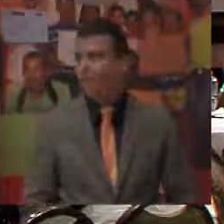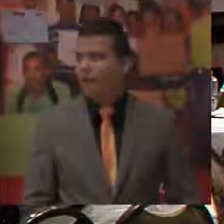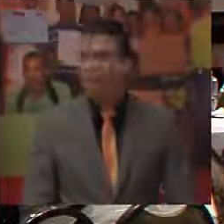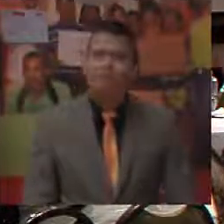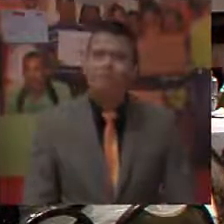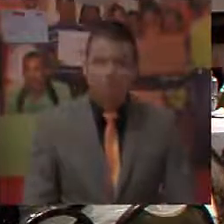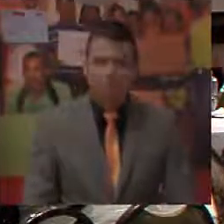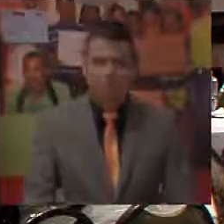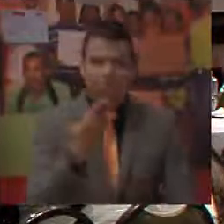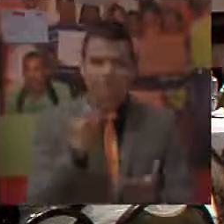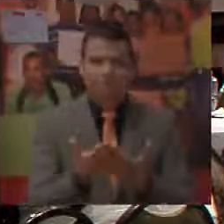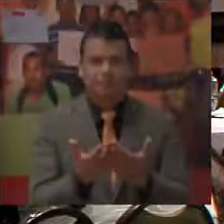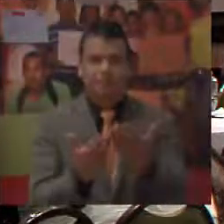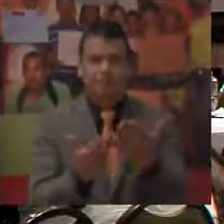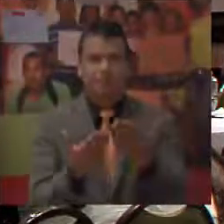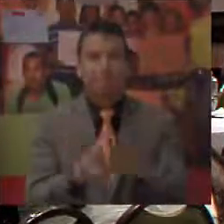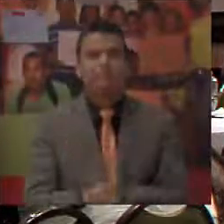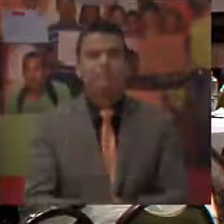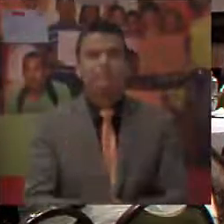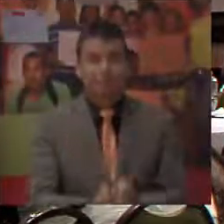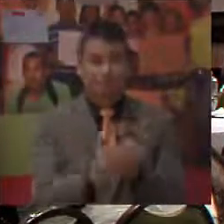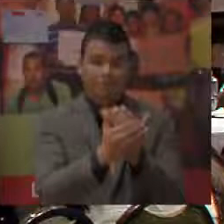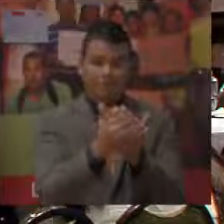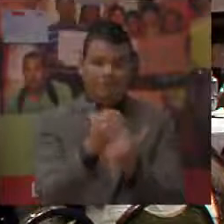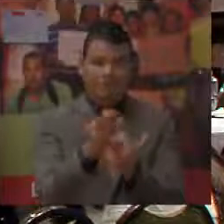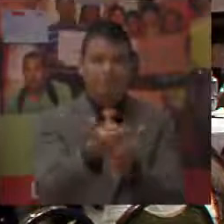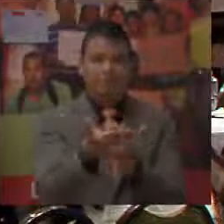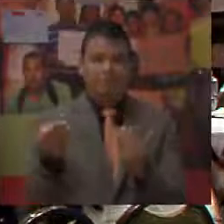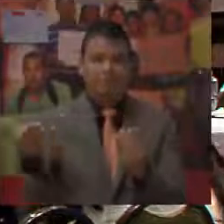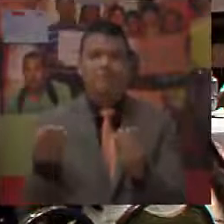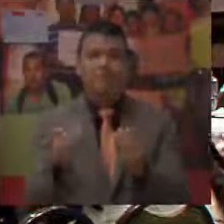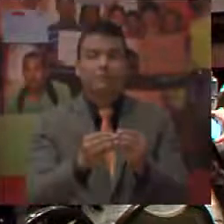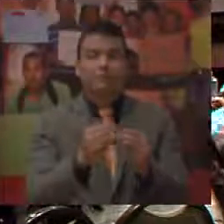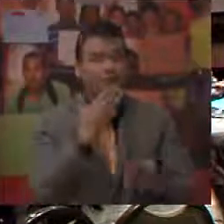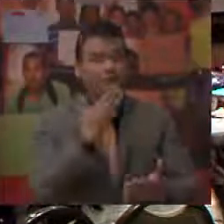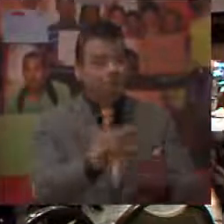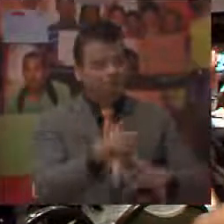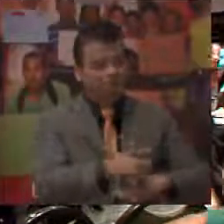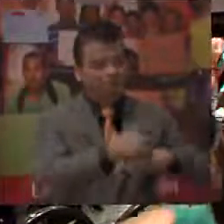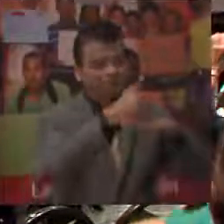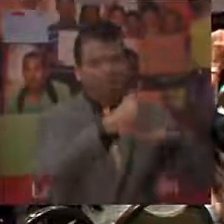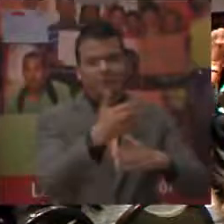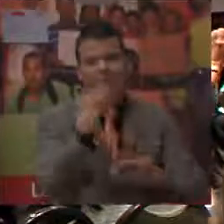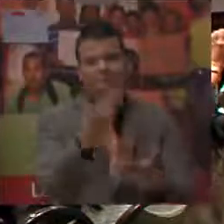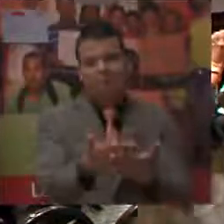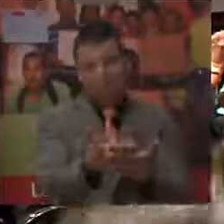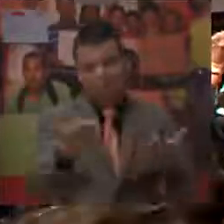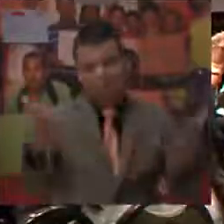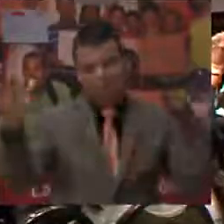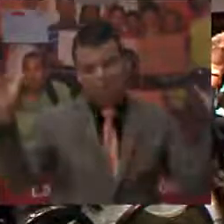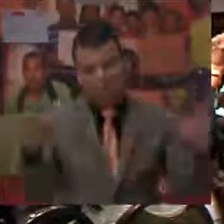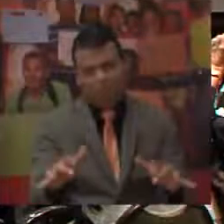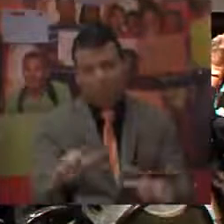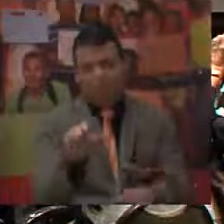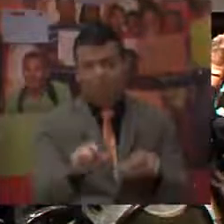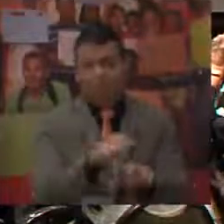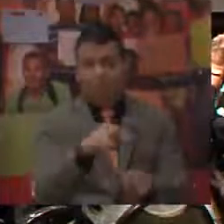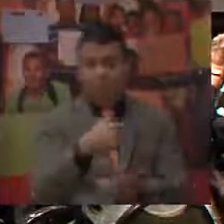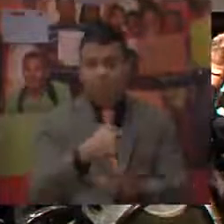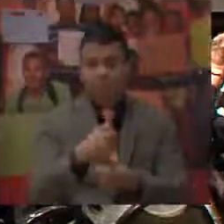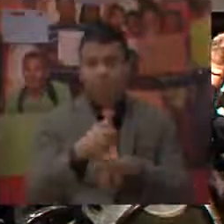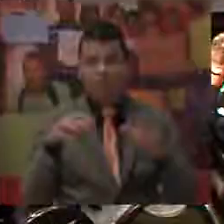Bueno, muchísimas gracias por la invitación, gracias al director, gracias a todos y cada uno de los